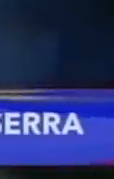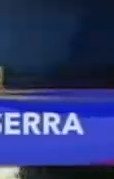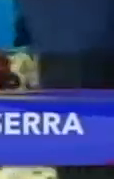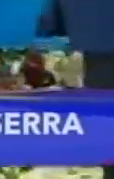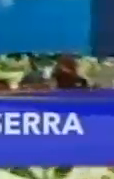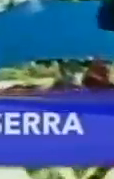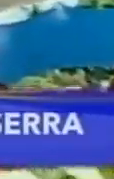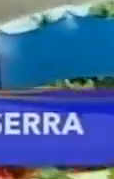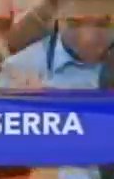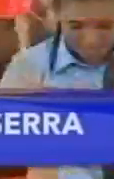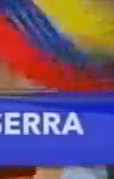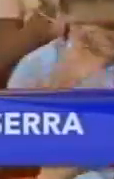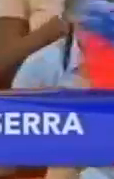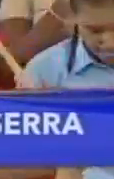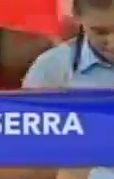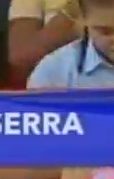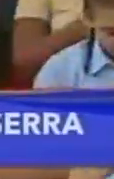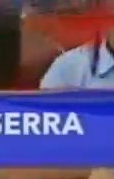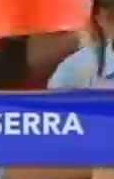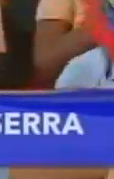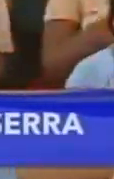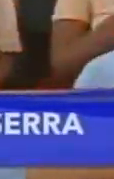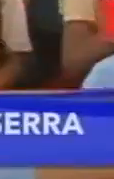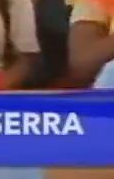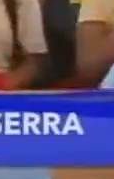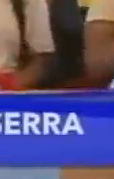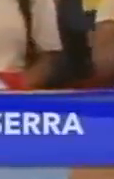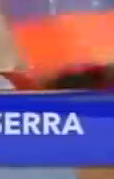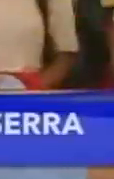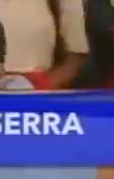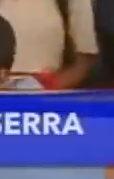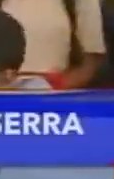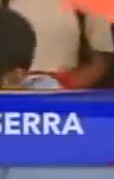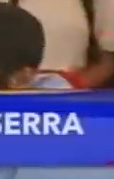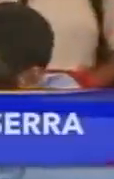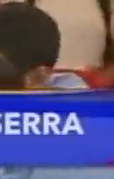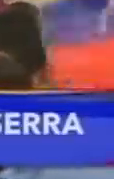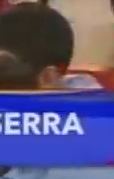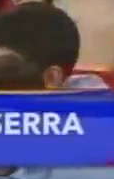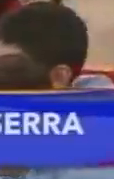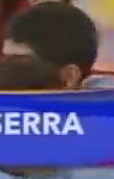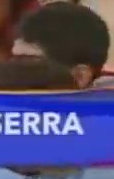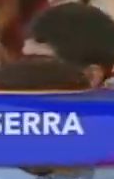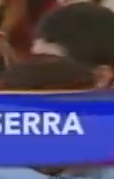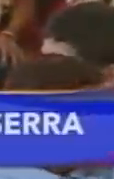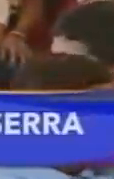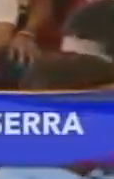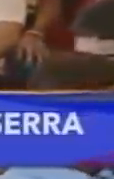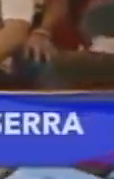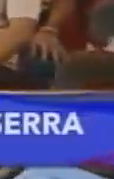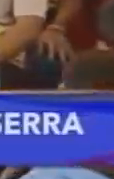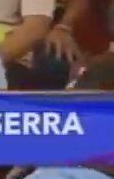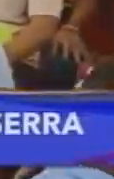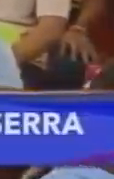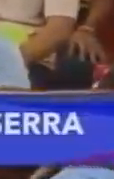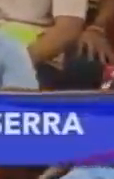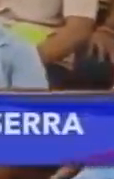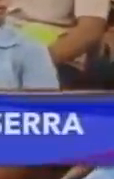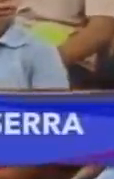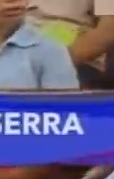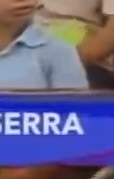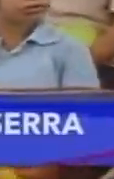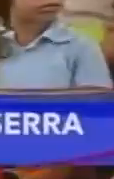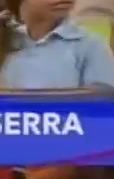¡Viva! La música para que vean a la burriquita. Esta extraordinaria presentación de los niños y niñas de la patria, mi